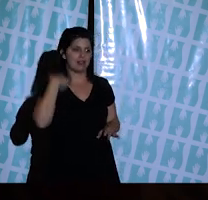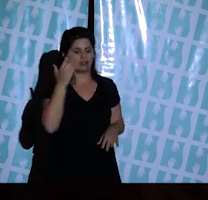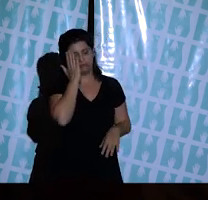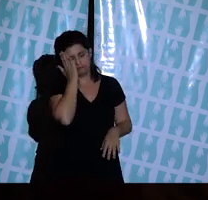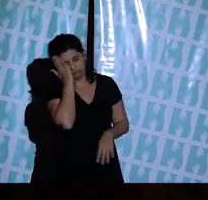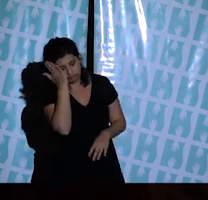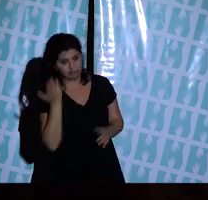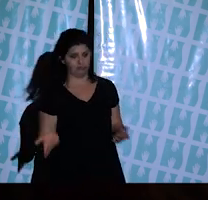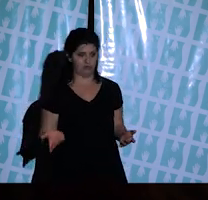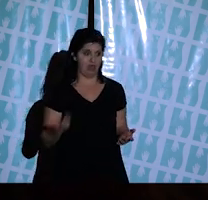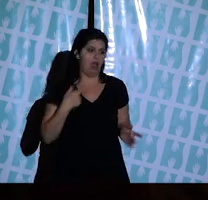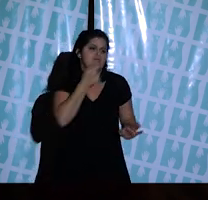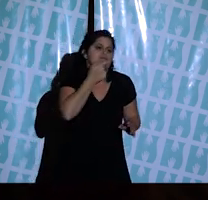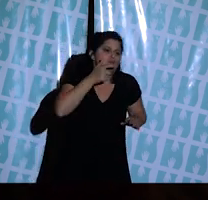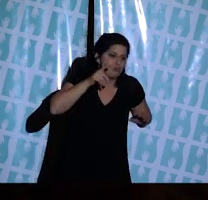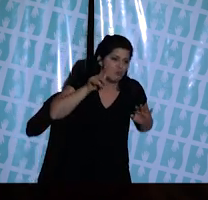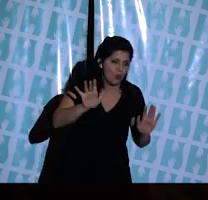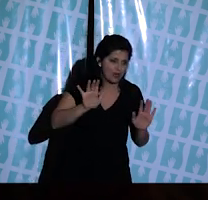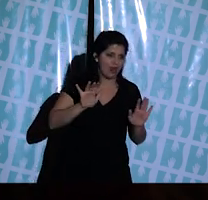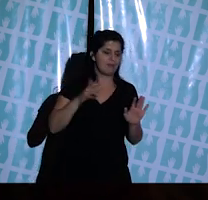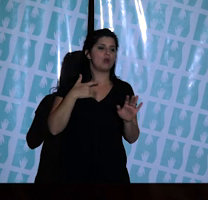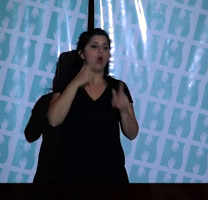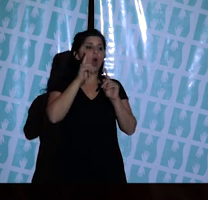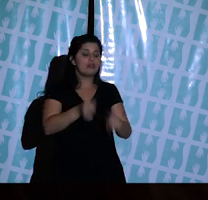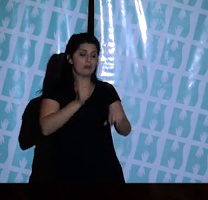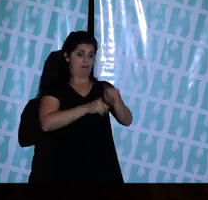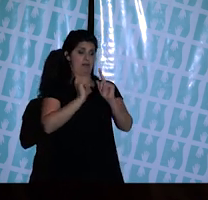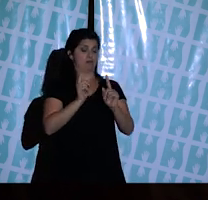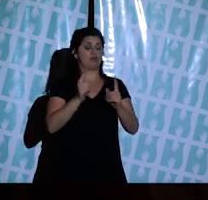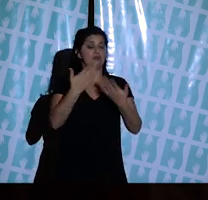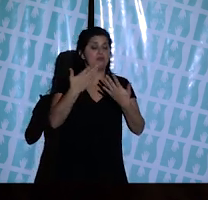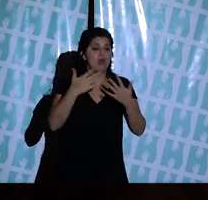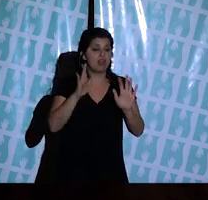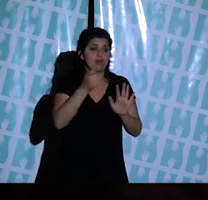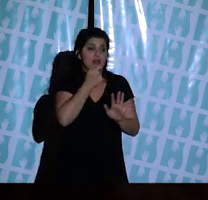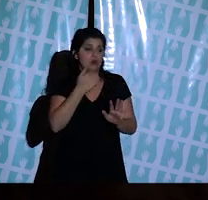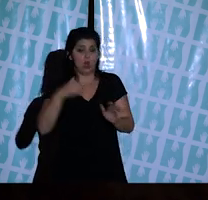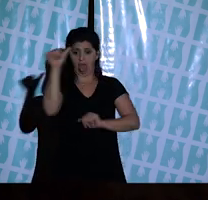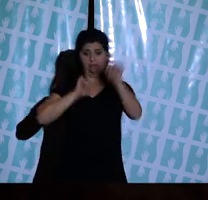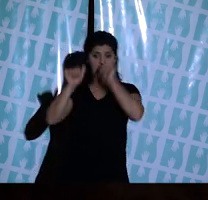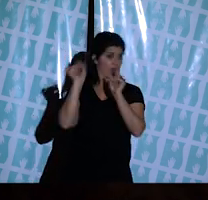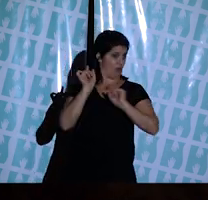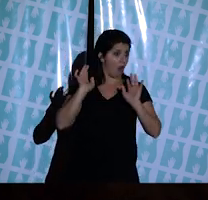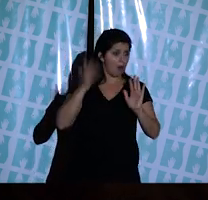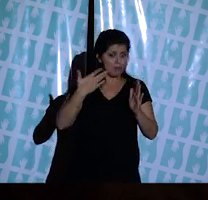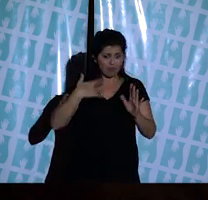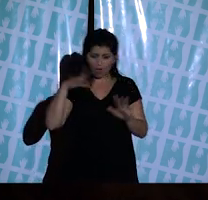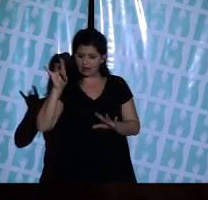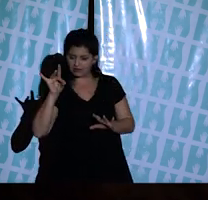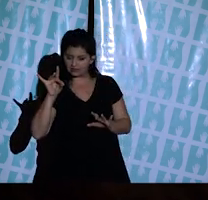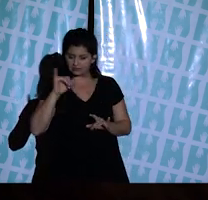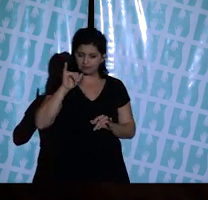Estoy dando ejemplos de cómo podría ser. Y al mismo tiempo, tampoco tengo alcoholismo, así que puedo optar por